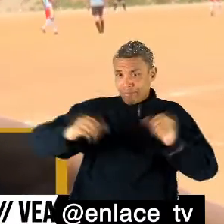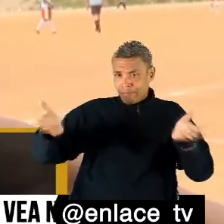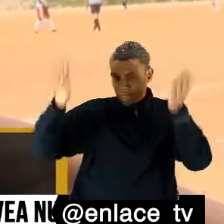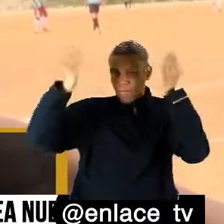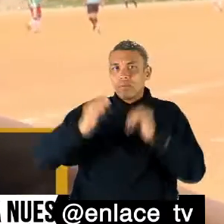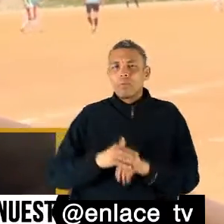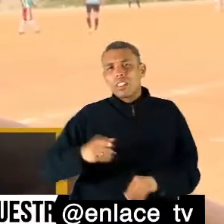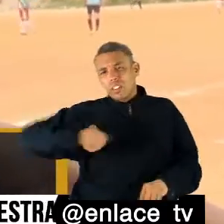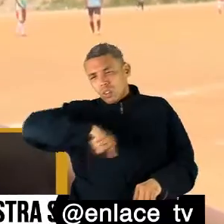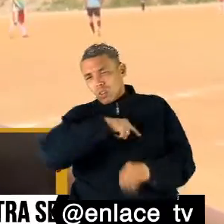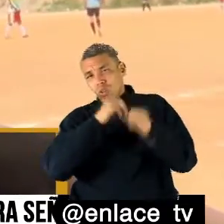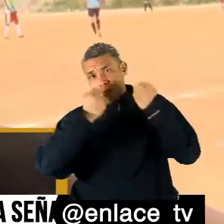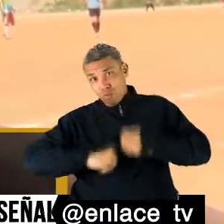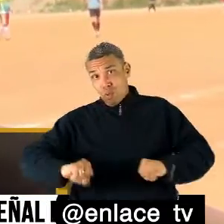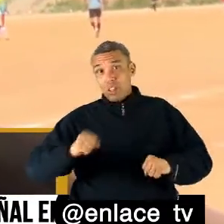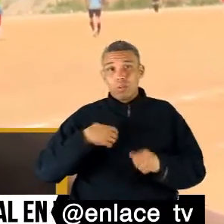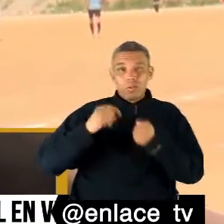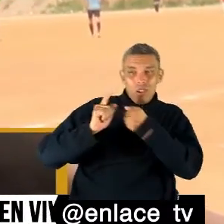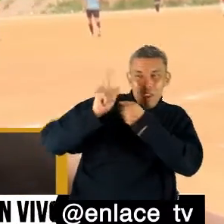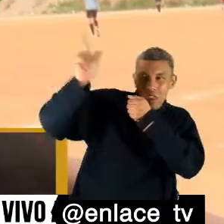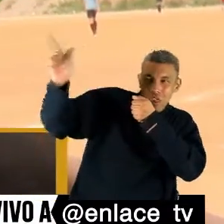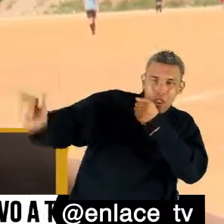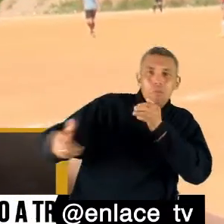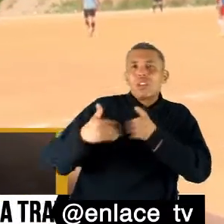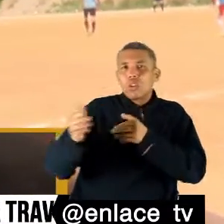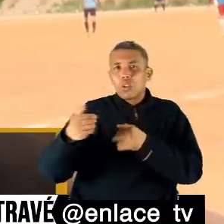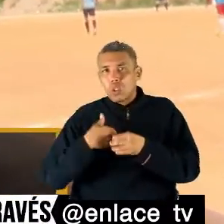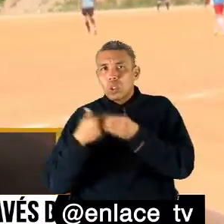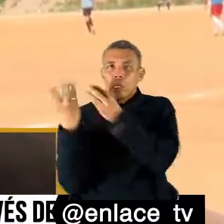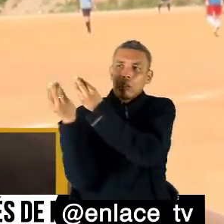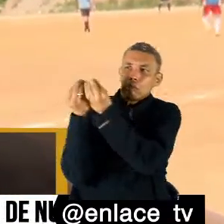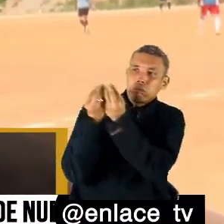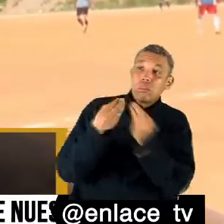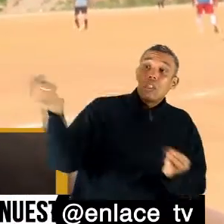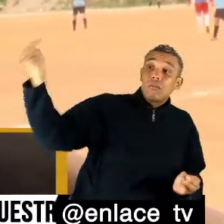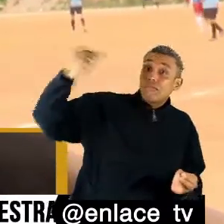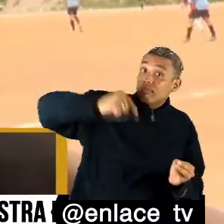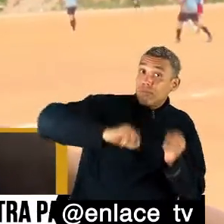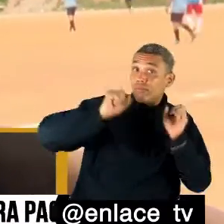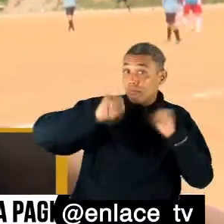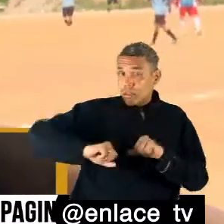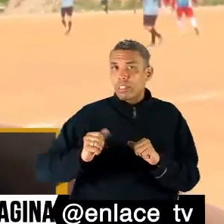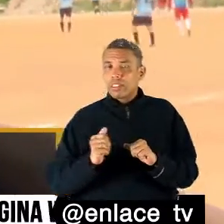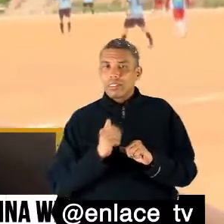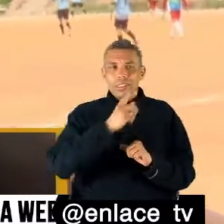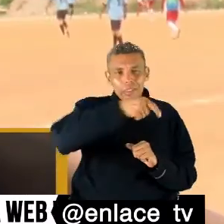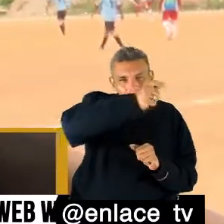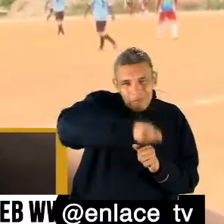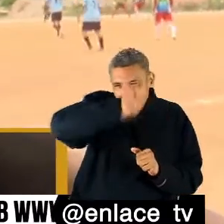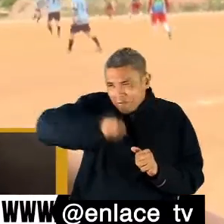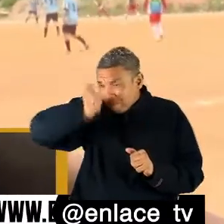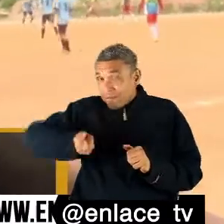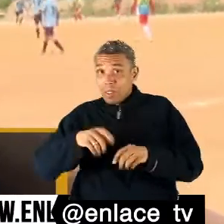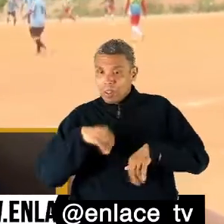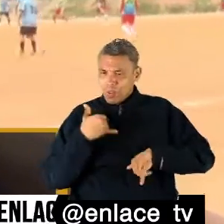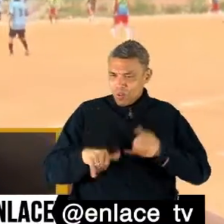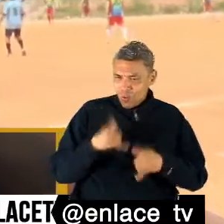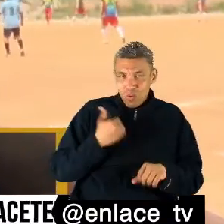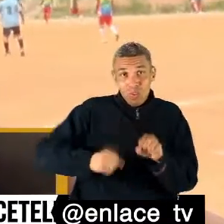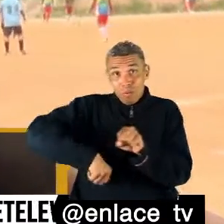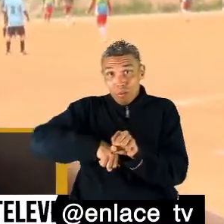haciendo un esfuerzo grandísimo, pero no lo hacemos tanto por el esfuerzo, sino con las ganas de que conozcan nuestros deportistas. Y estamos invitando a la